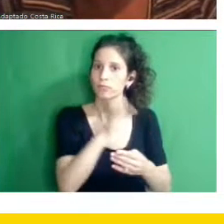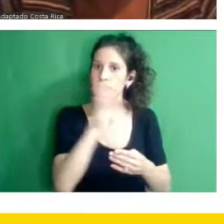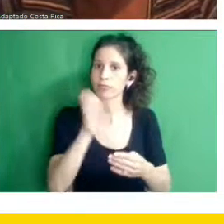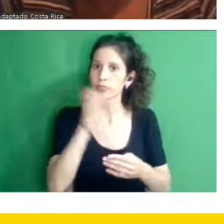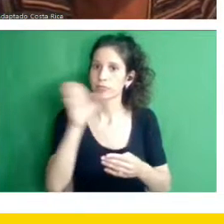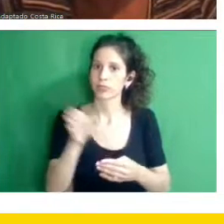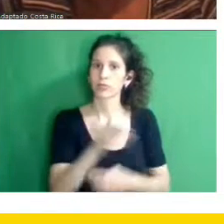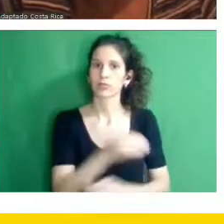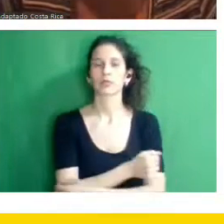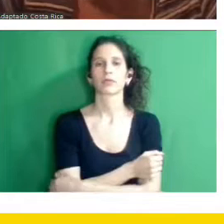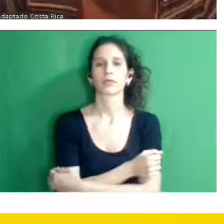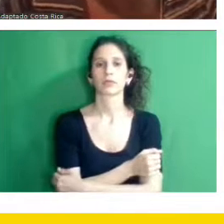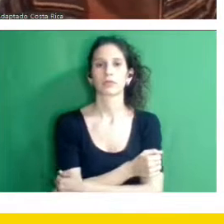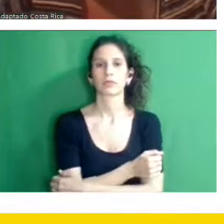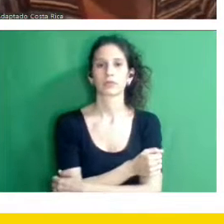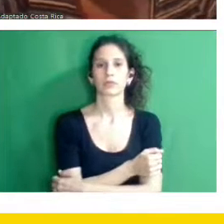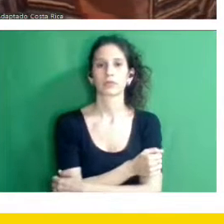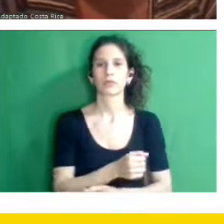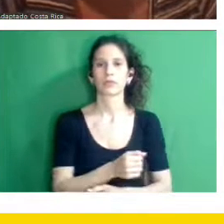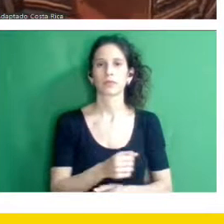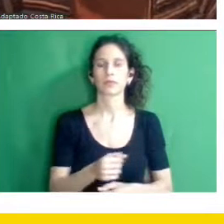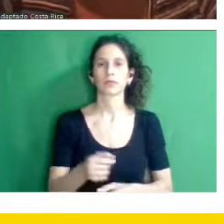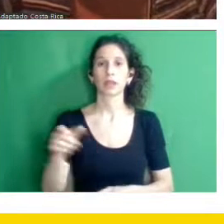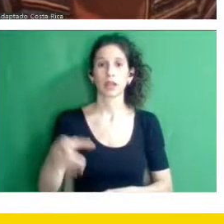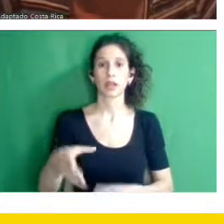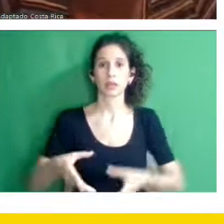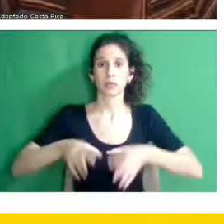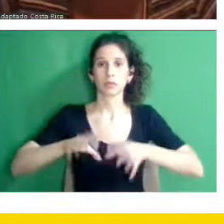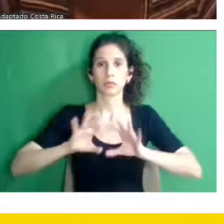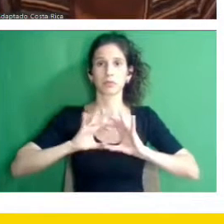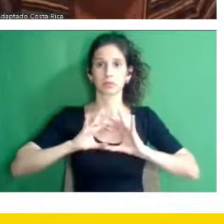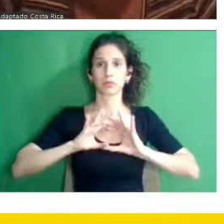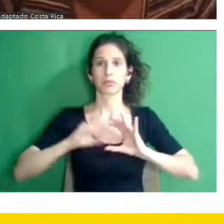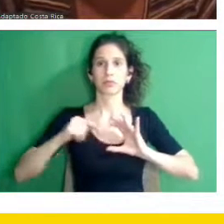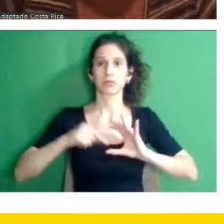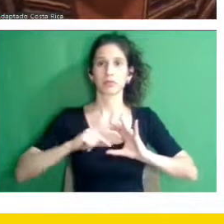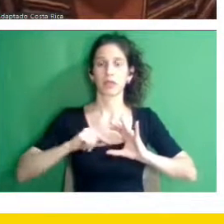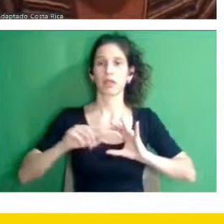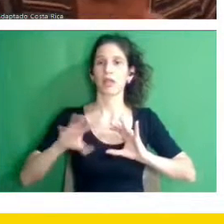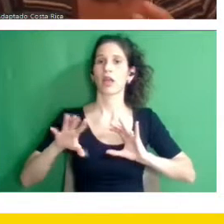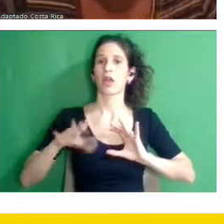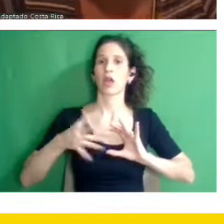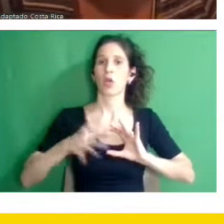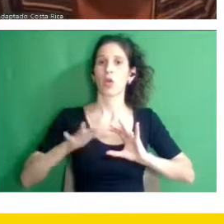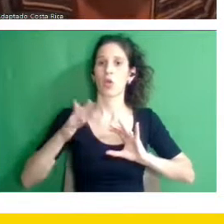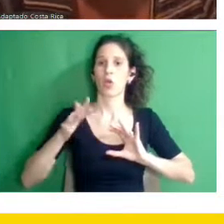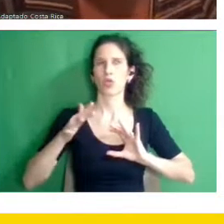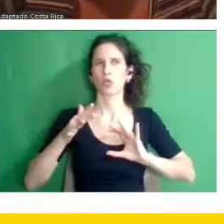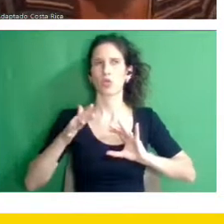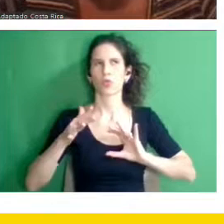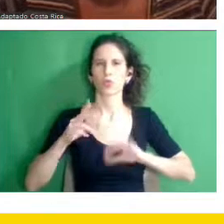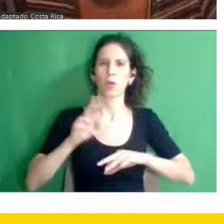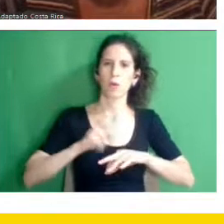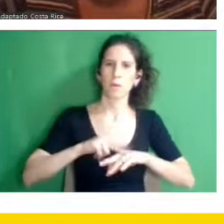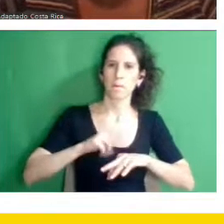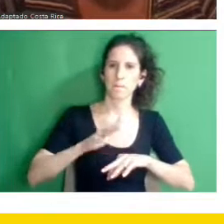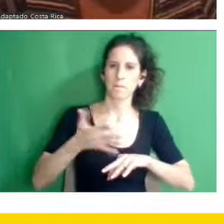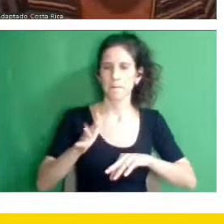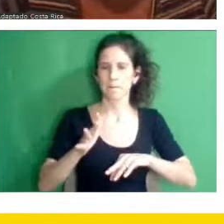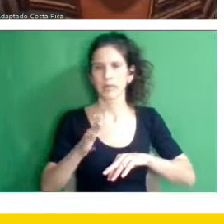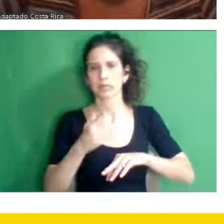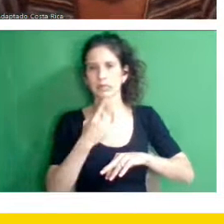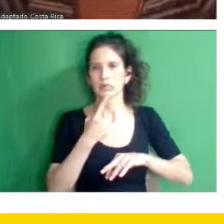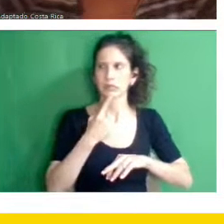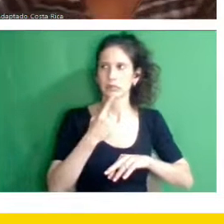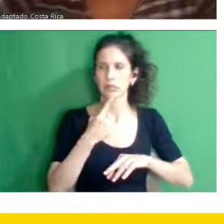medalla de oro con Jimena, si no me equivoco, de oro o de plata, bueno, pero les fue súper bien. Igual con Roy Calderón, que